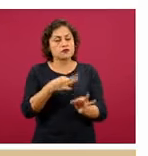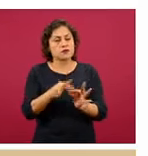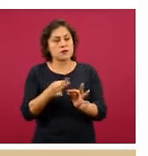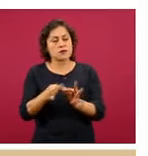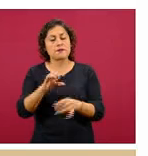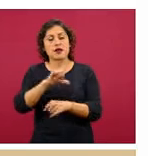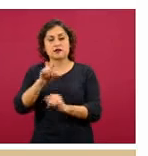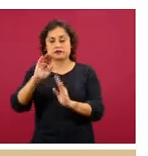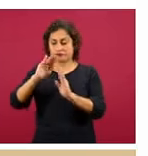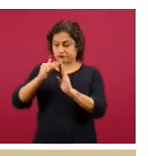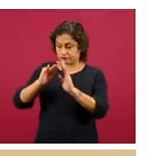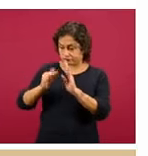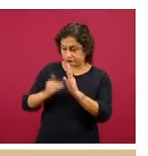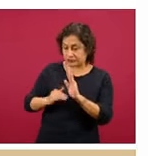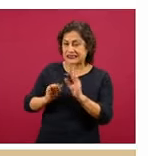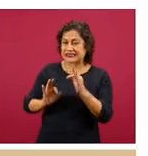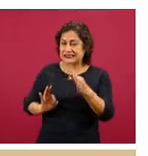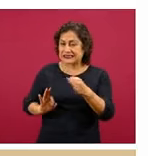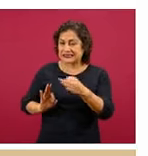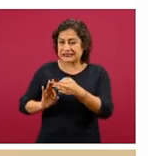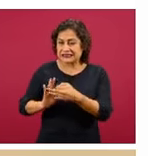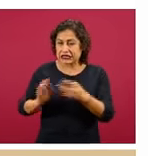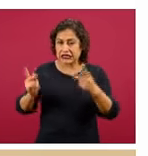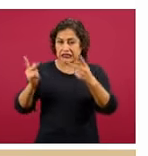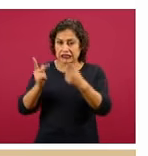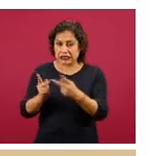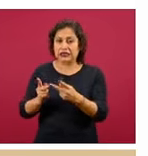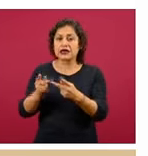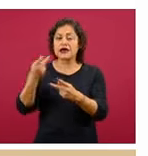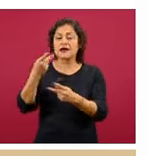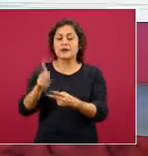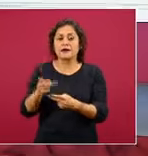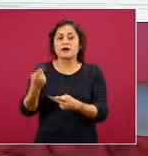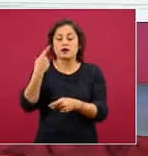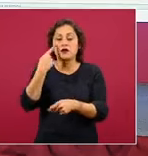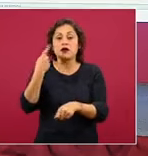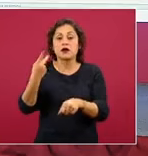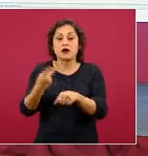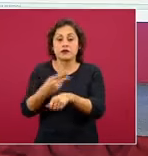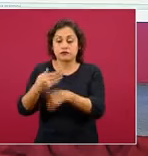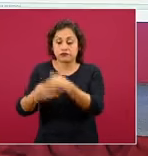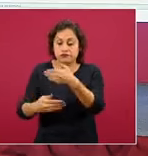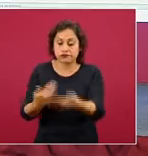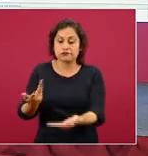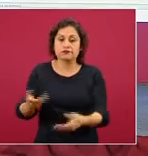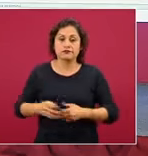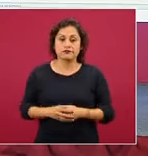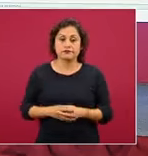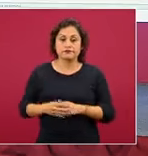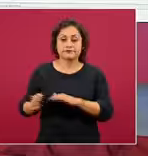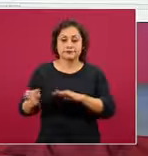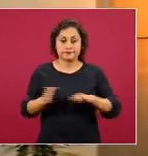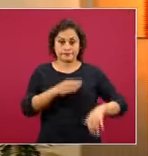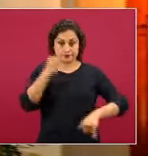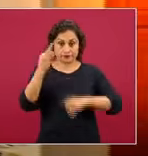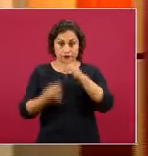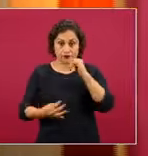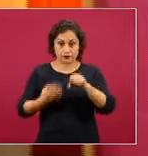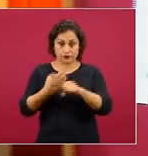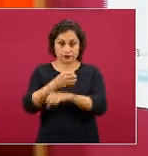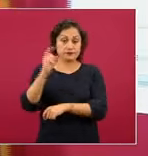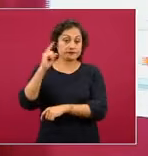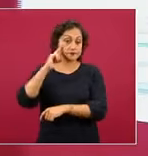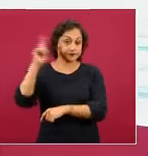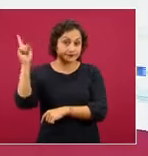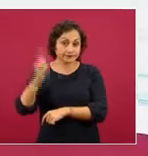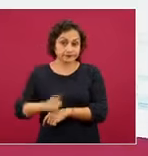niveles de lo esperado, pero lo que tenemos que ver es qué ha pasado en las últimas semanas con el subregistro. Y finalmente el estado de Zacatecas, que